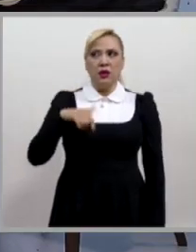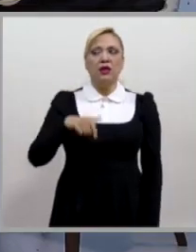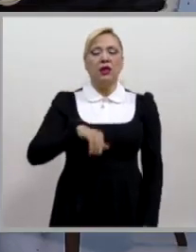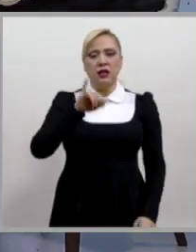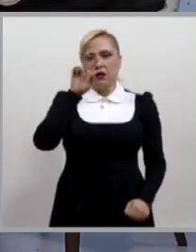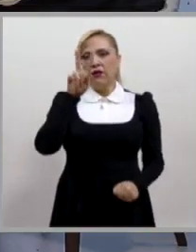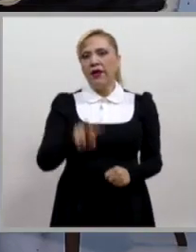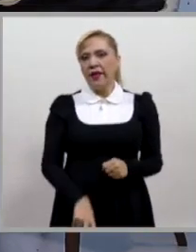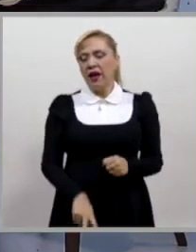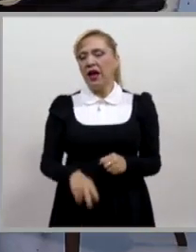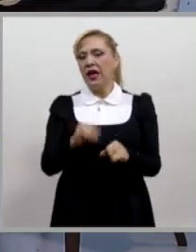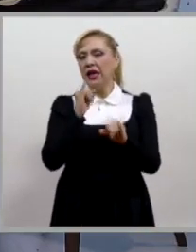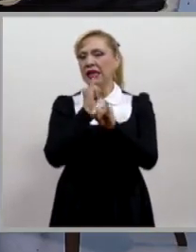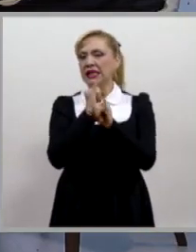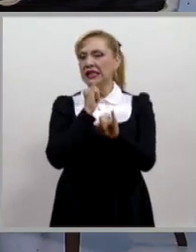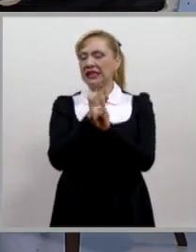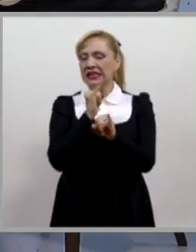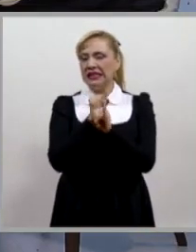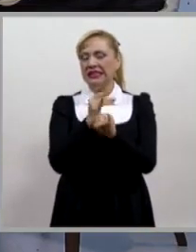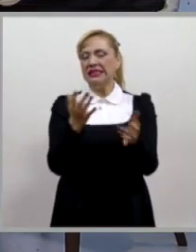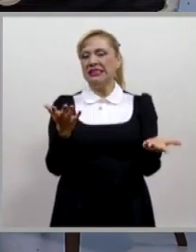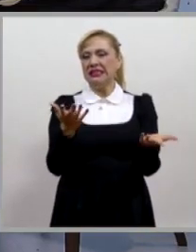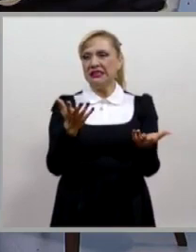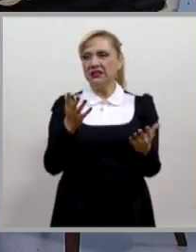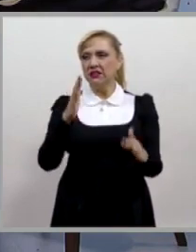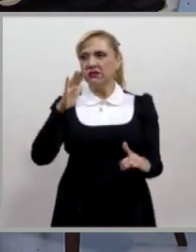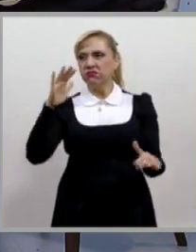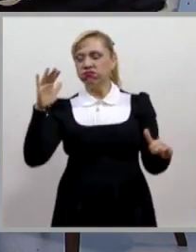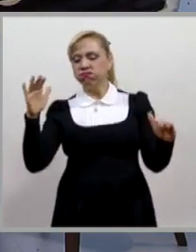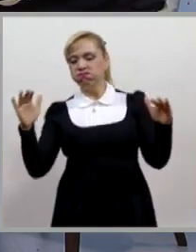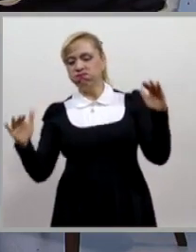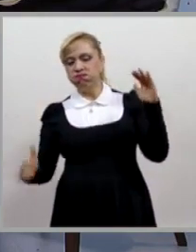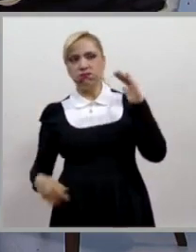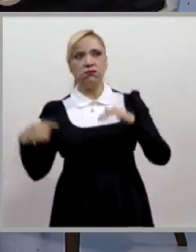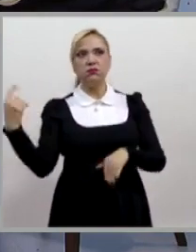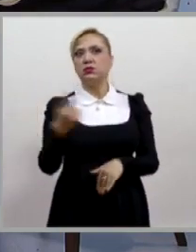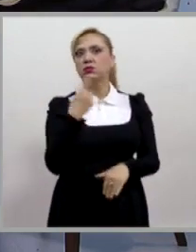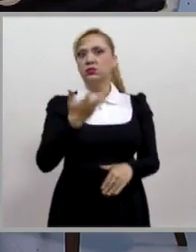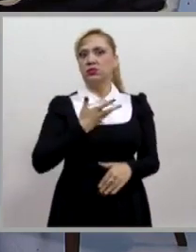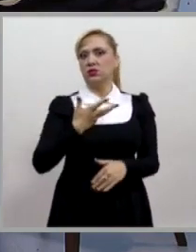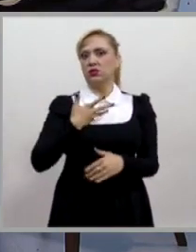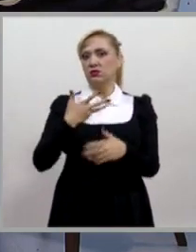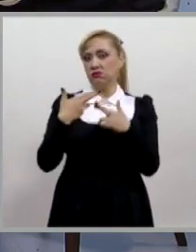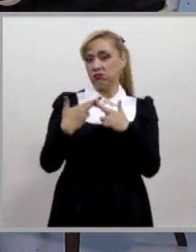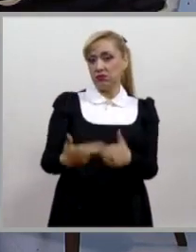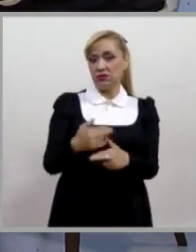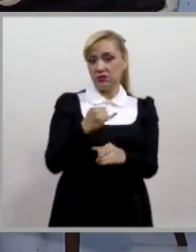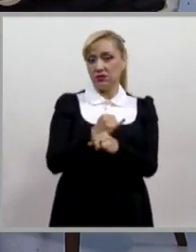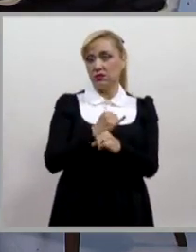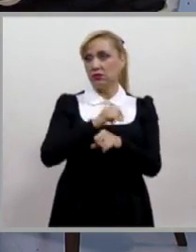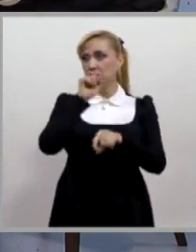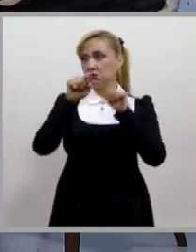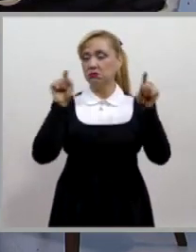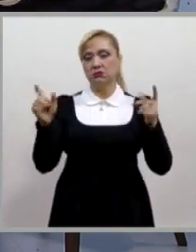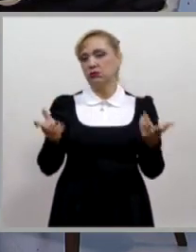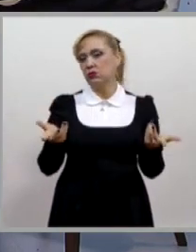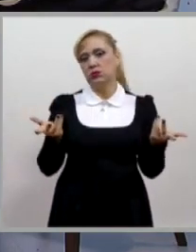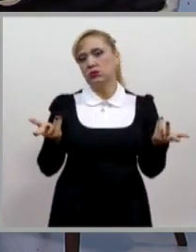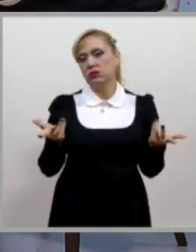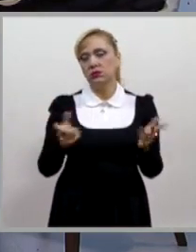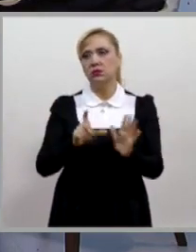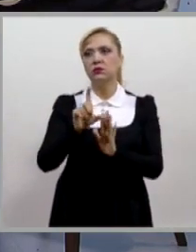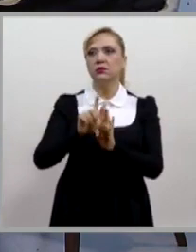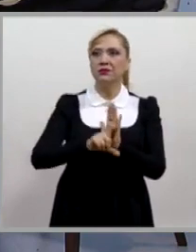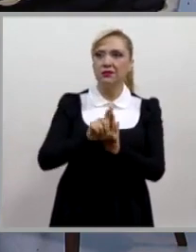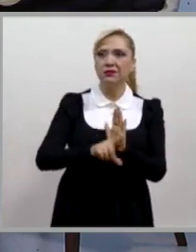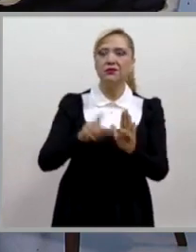la brecha digital, esta disparidad, esta desigualdad que también se presenta en el uso de pues sí, de la informática, las redes sociales. Víctor,